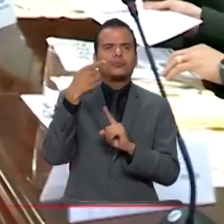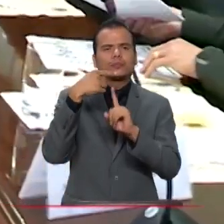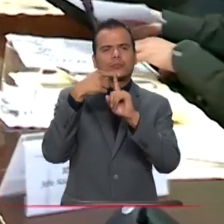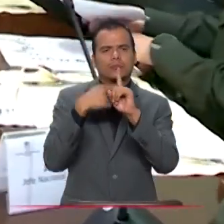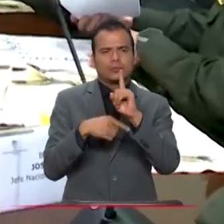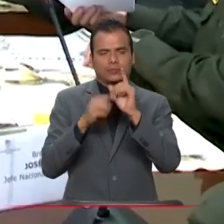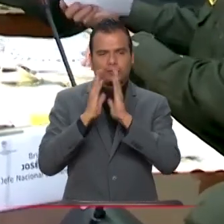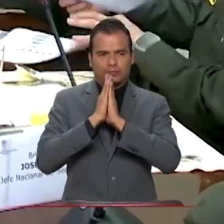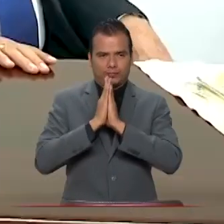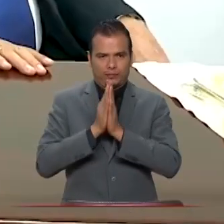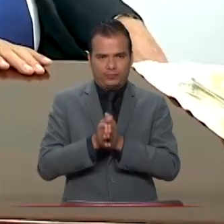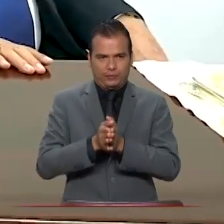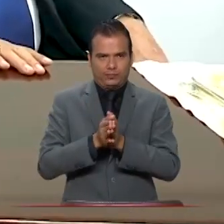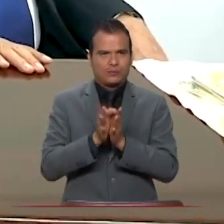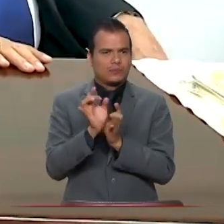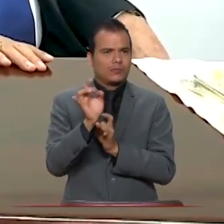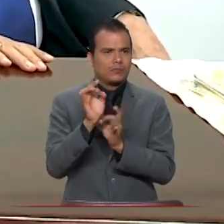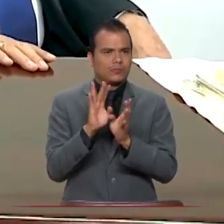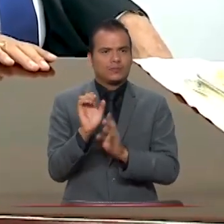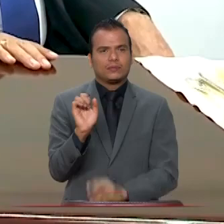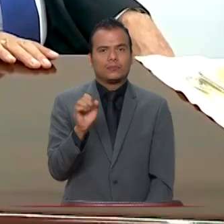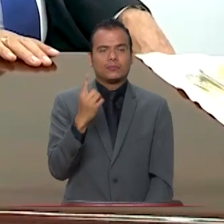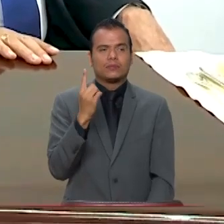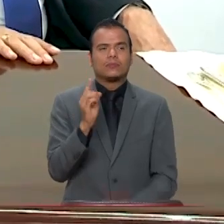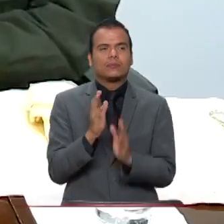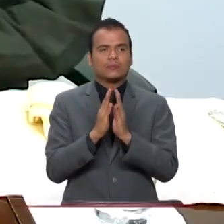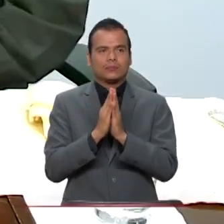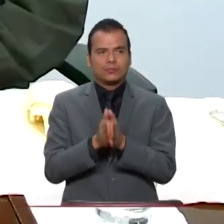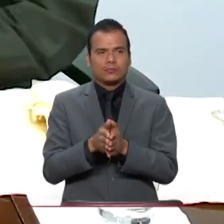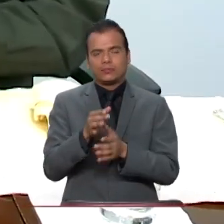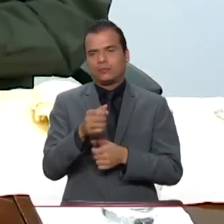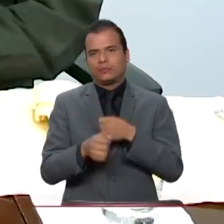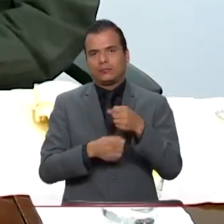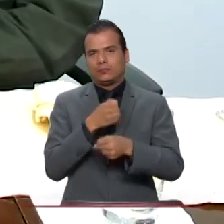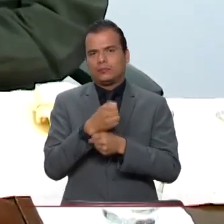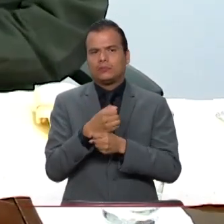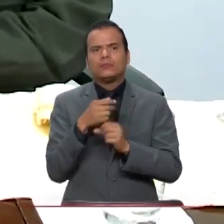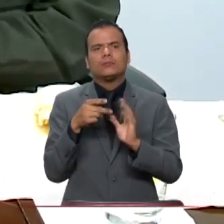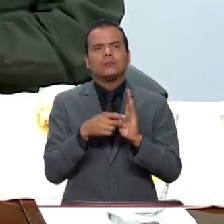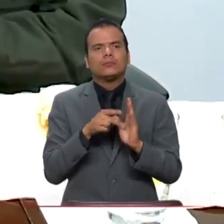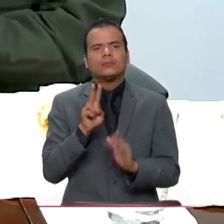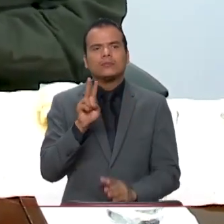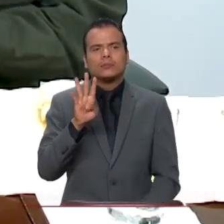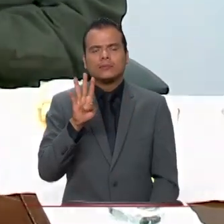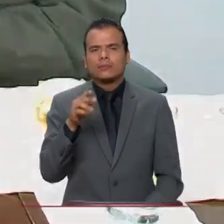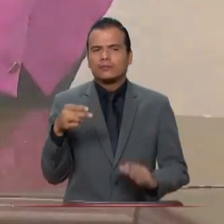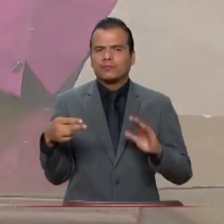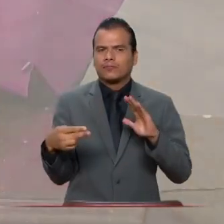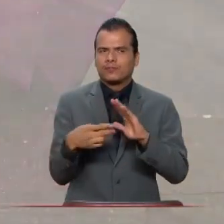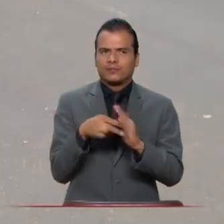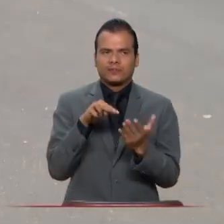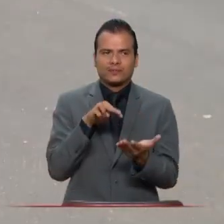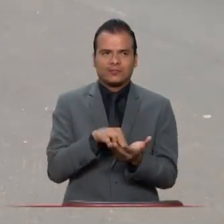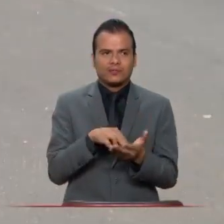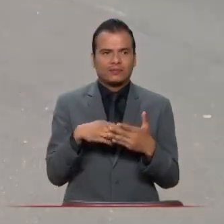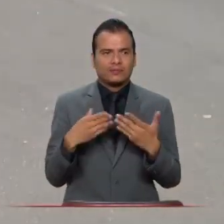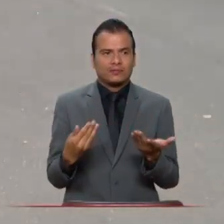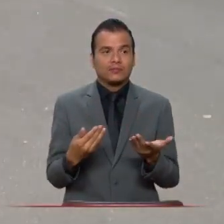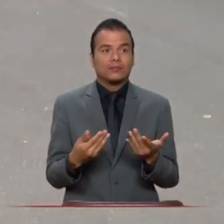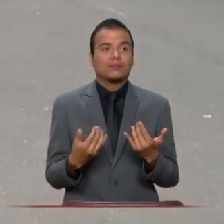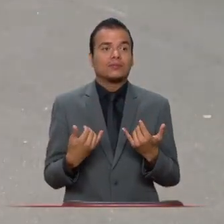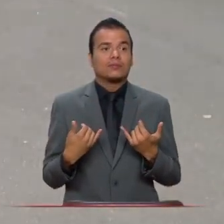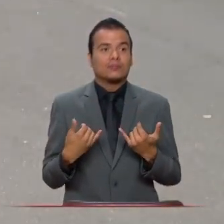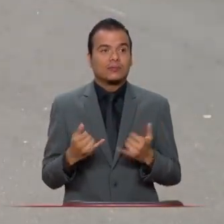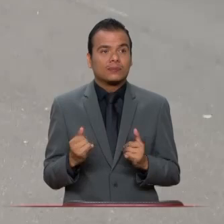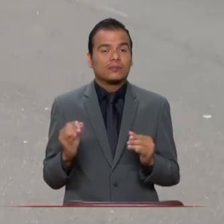del 1 de diciembre de este 2024. ¿Qué significa esto? Que los 4.096